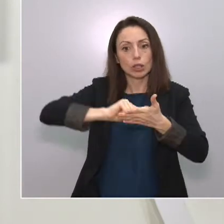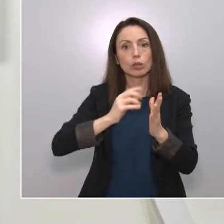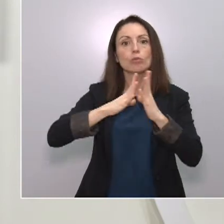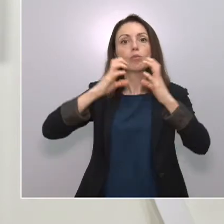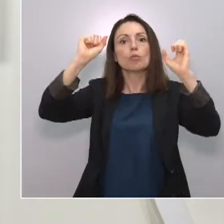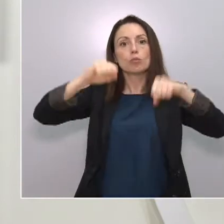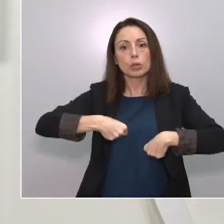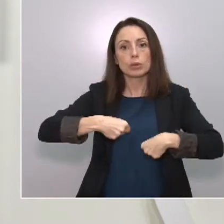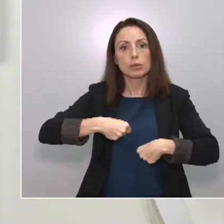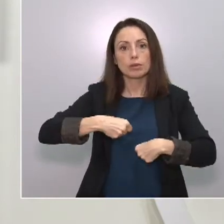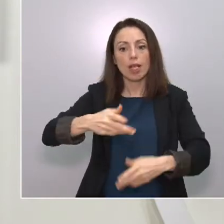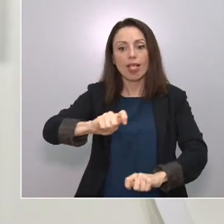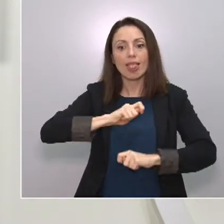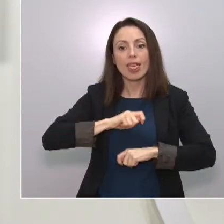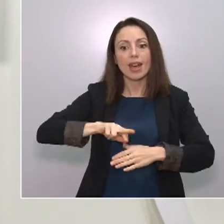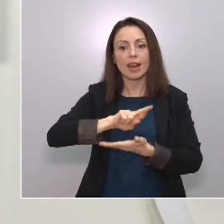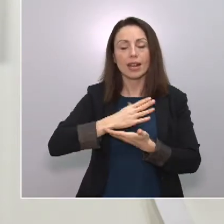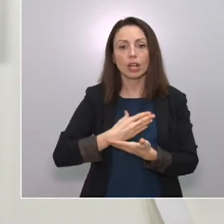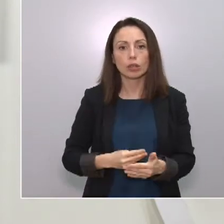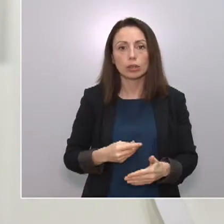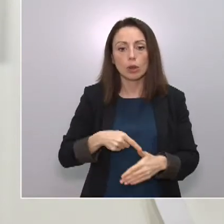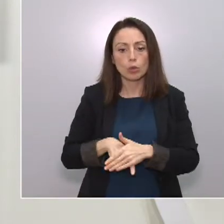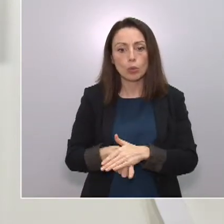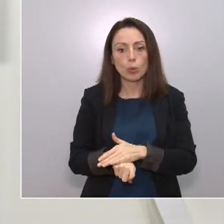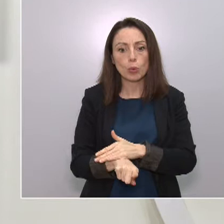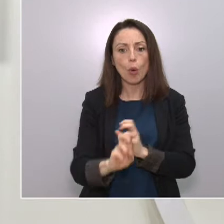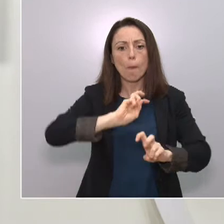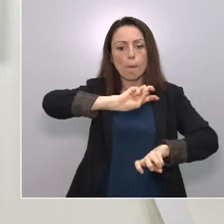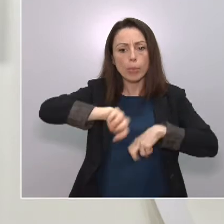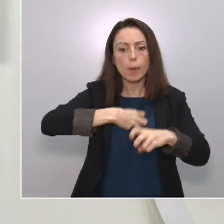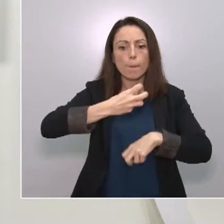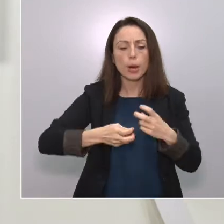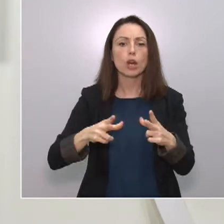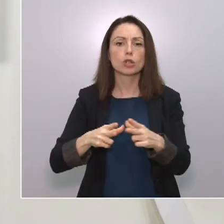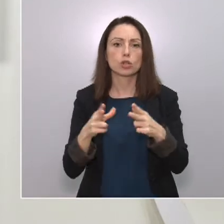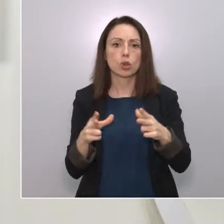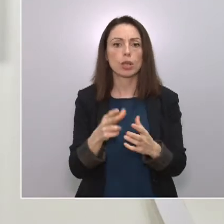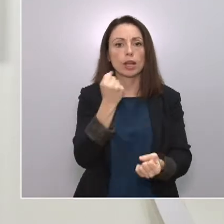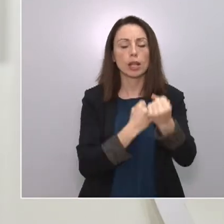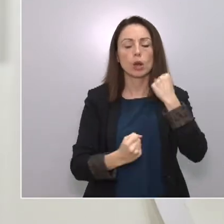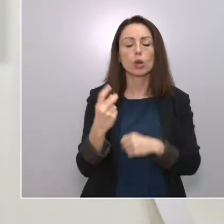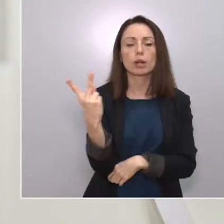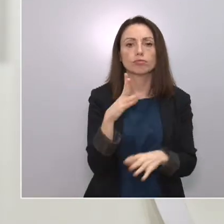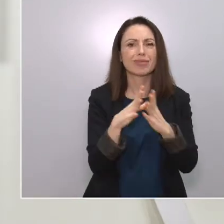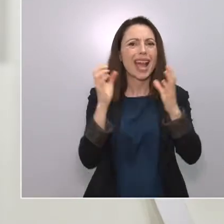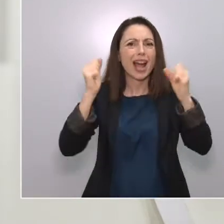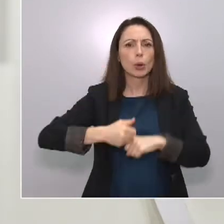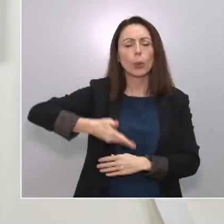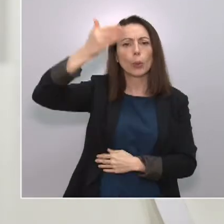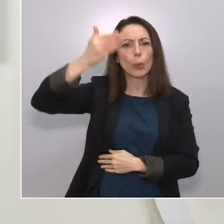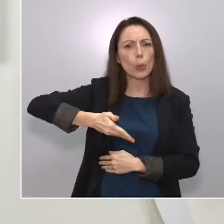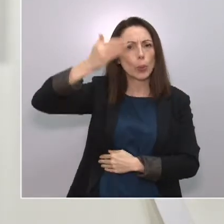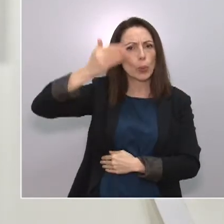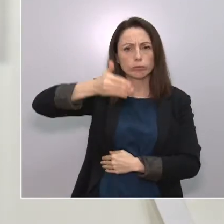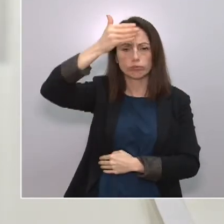contribuir a que la región de Murcia avance en una necesaria reactivación social y económica. Es un acuerdo clave,